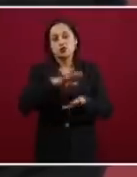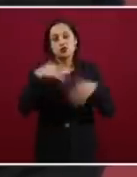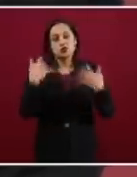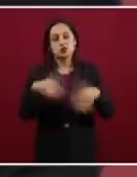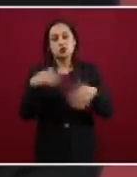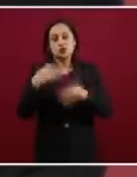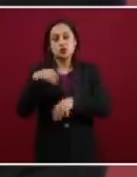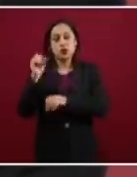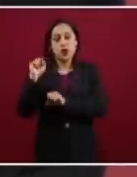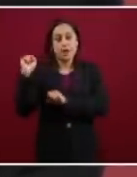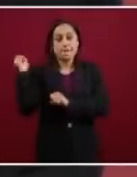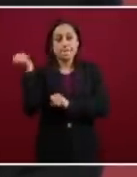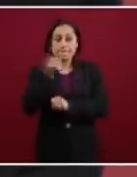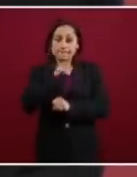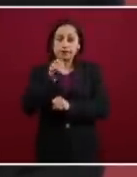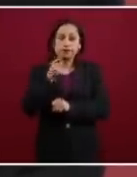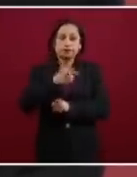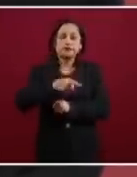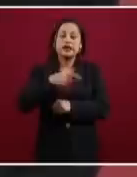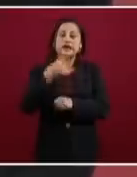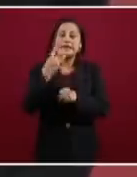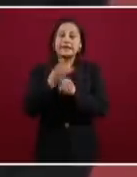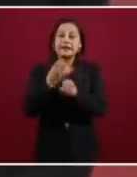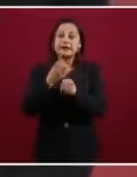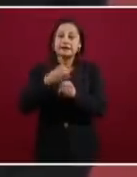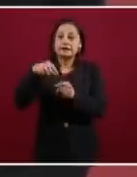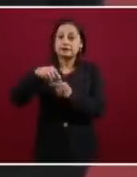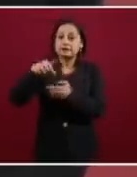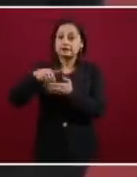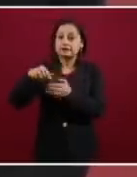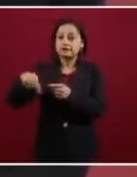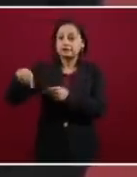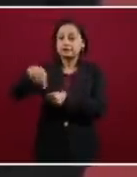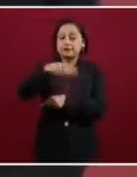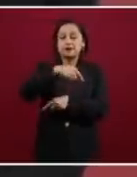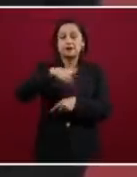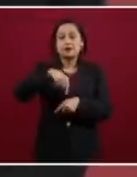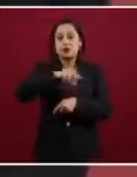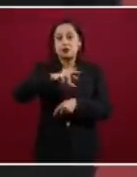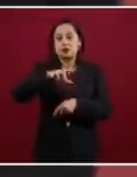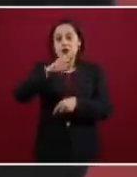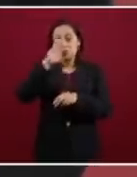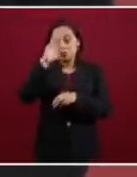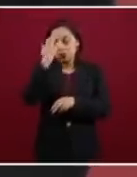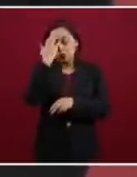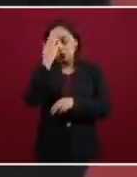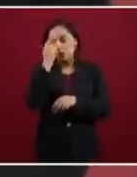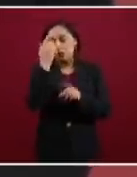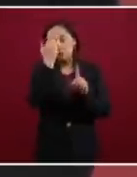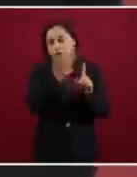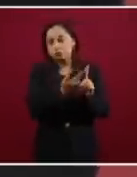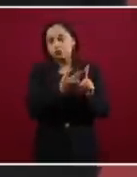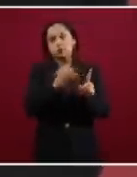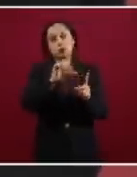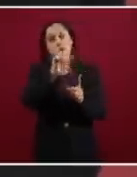tercera base un homenaje un reconocimiento soto